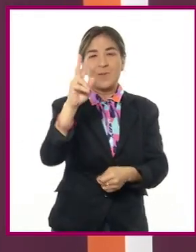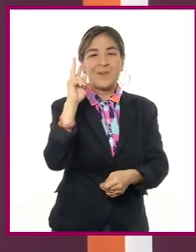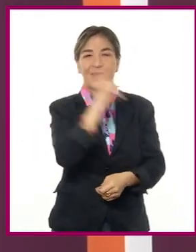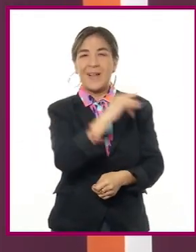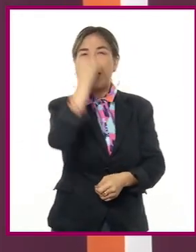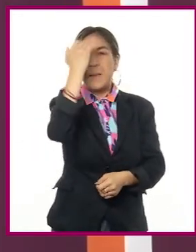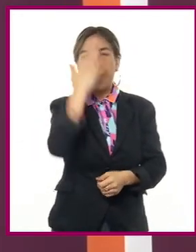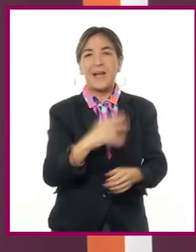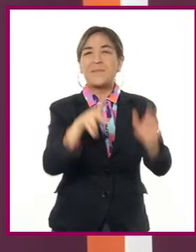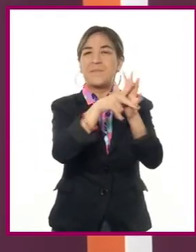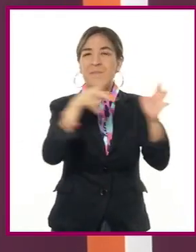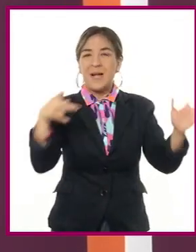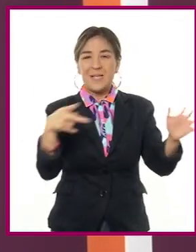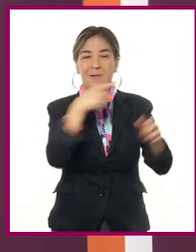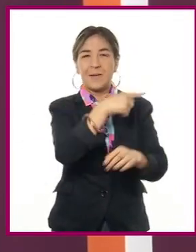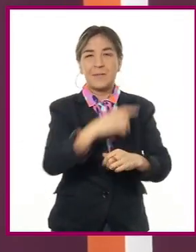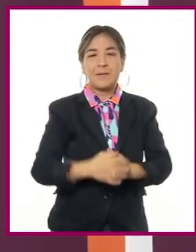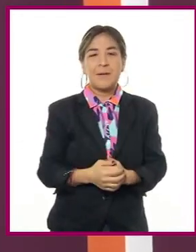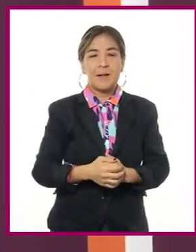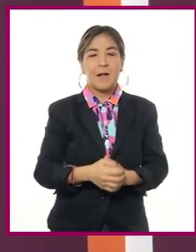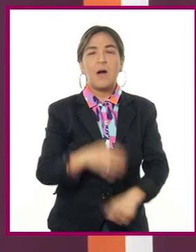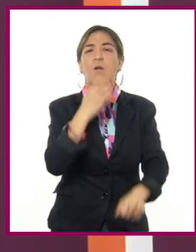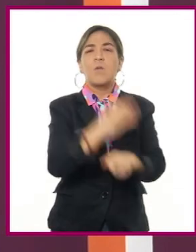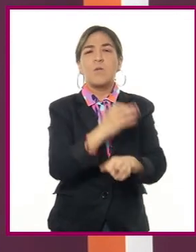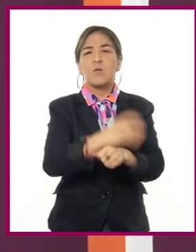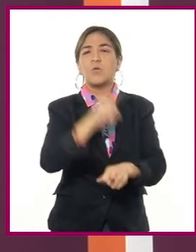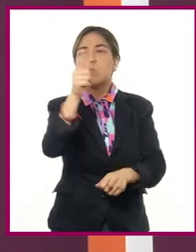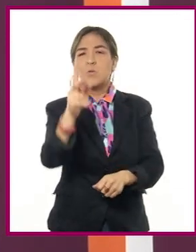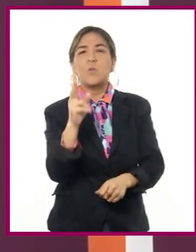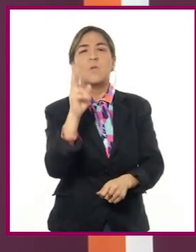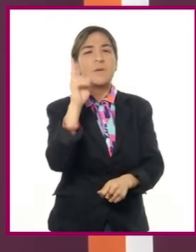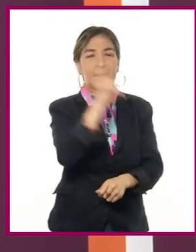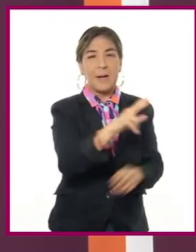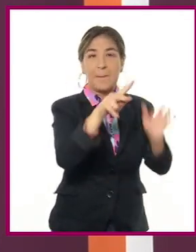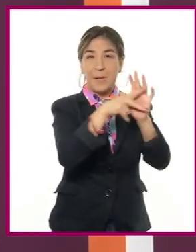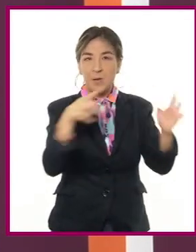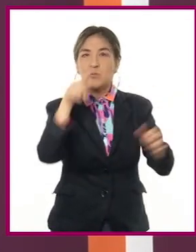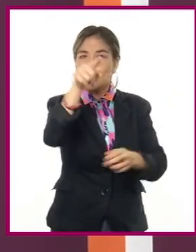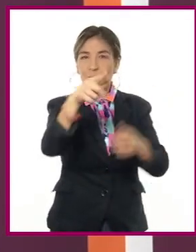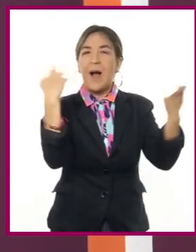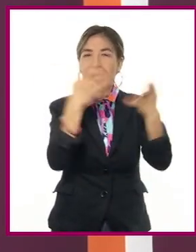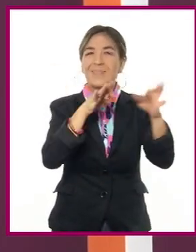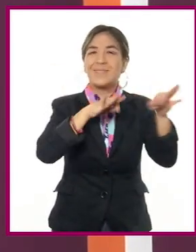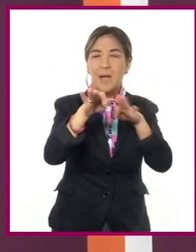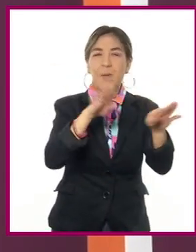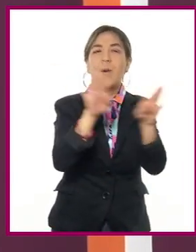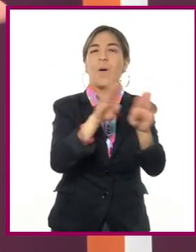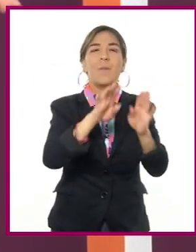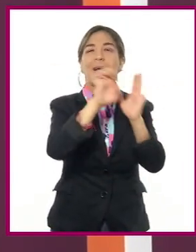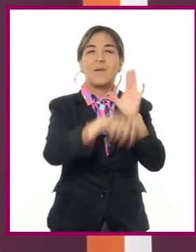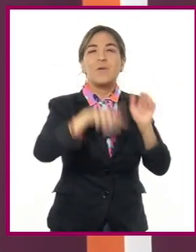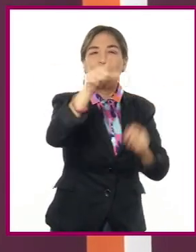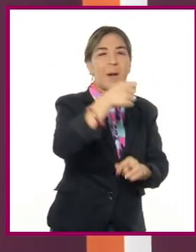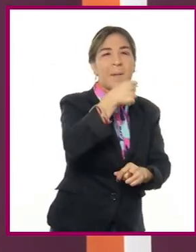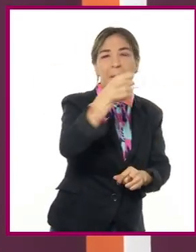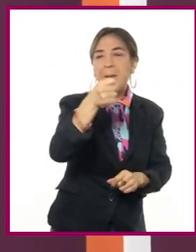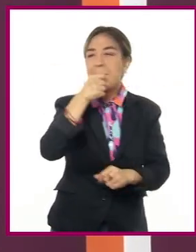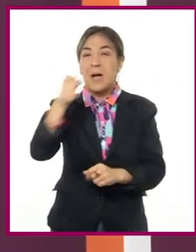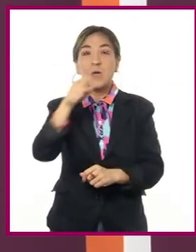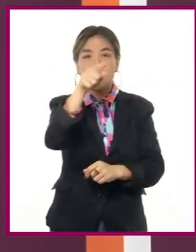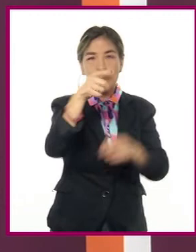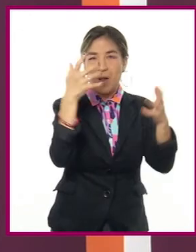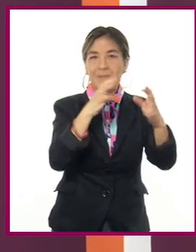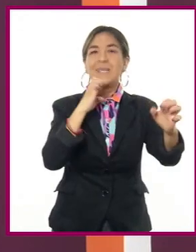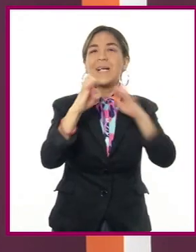del inicio de la sesión, pero ahora, ¿qué les parece si se convierten en reporteros y realizan una entrevista a algunos de